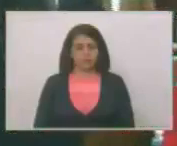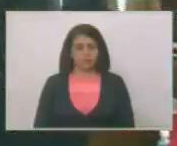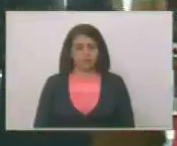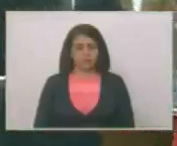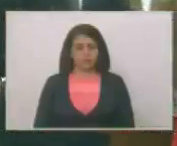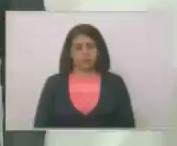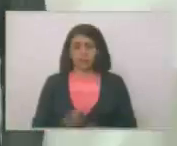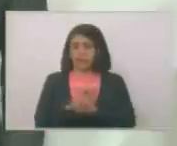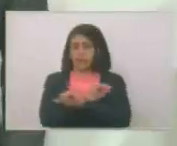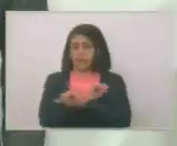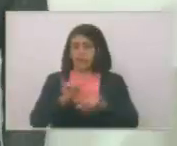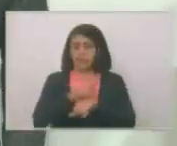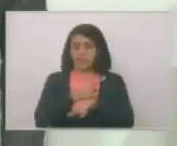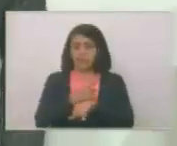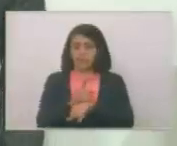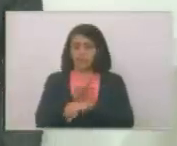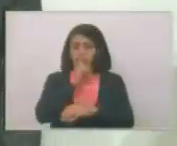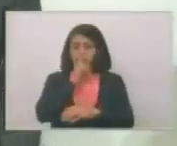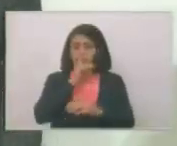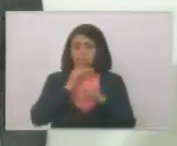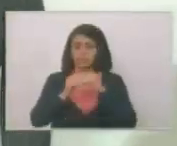Ha finalizado el minuto de silencio.